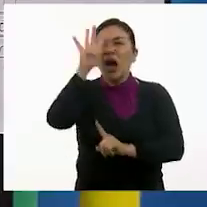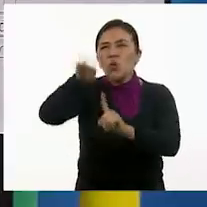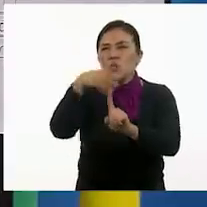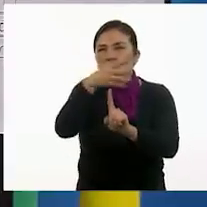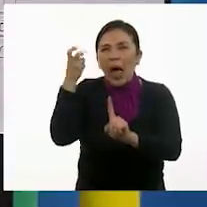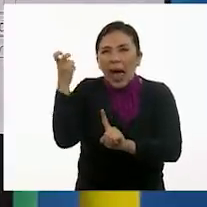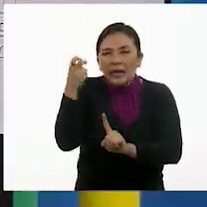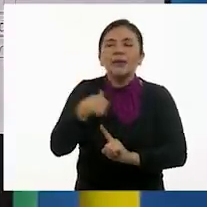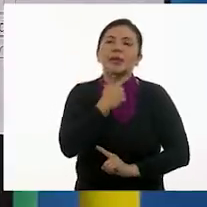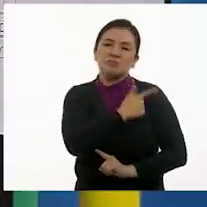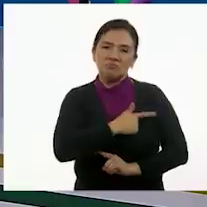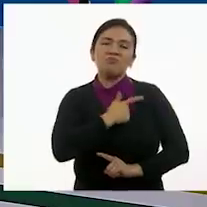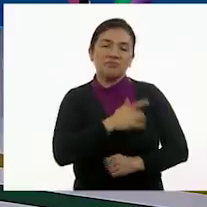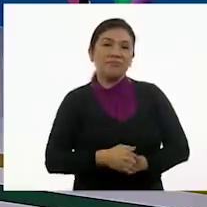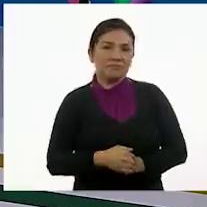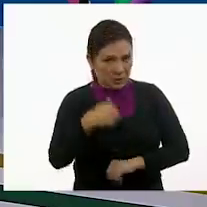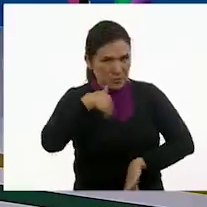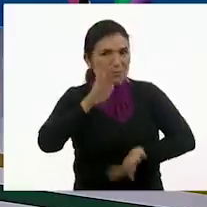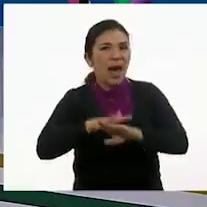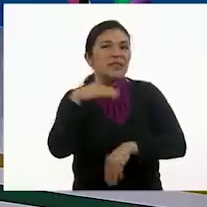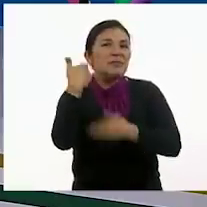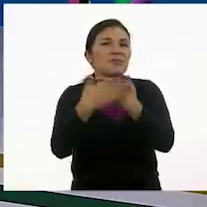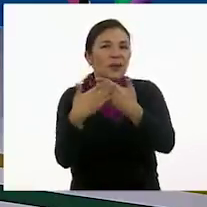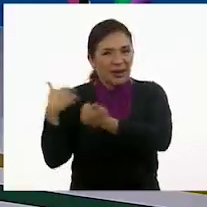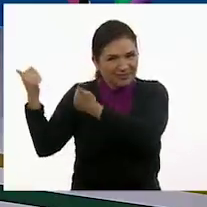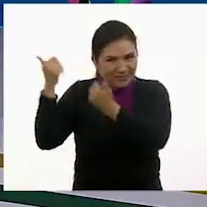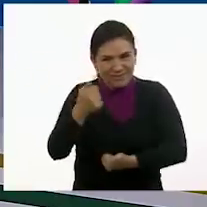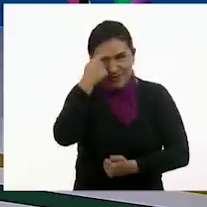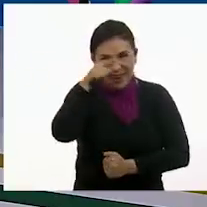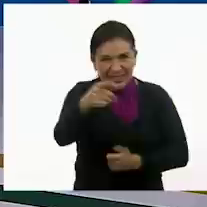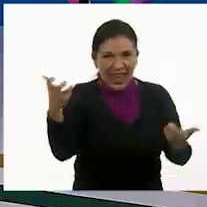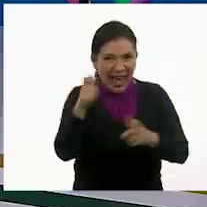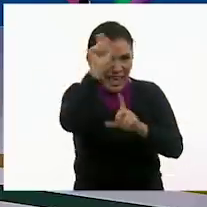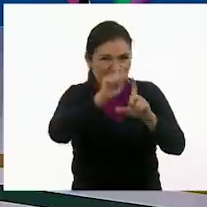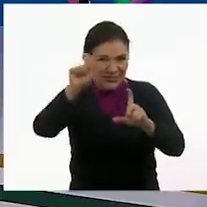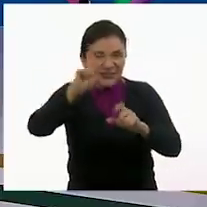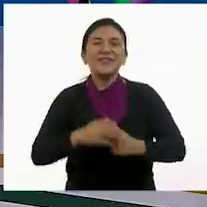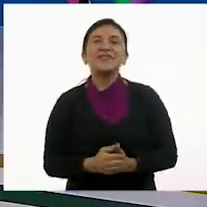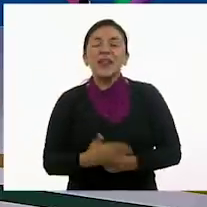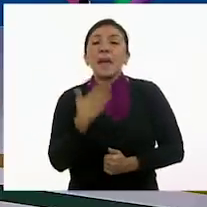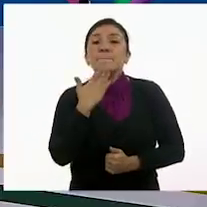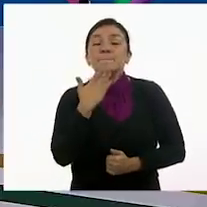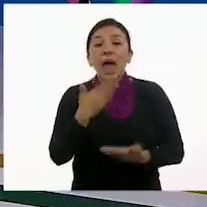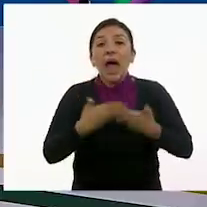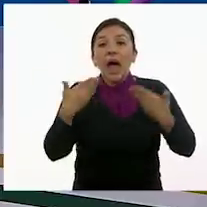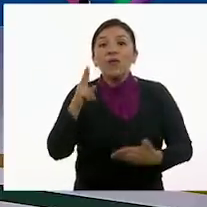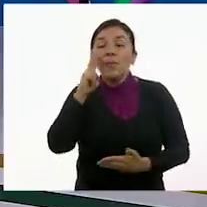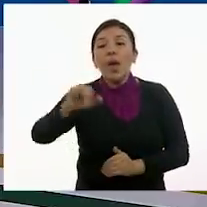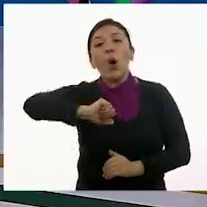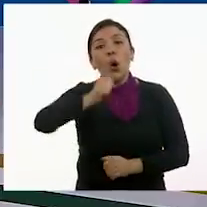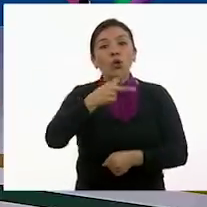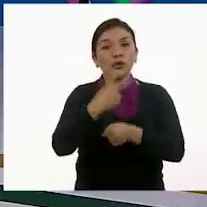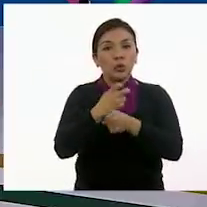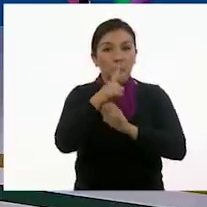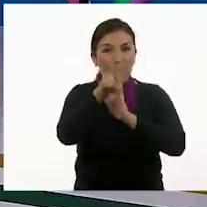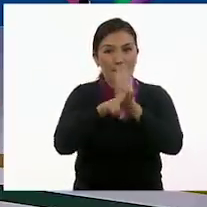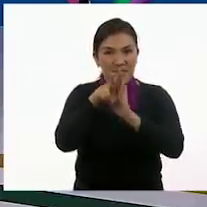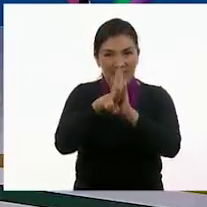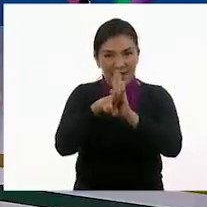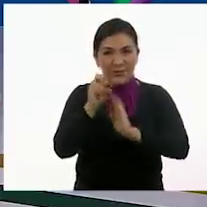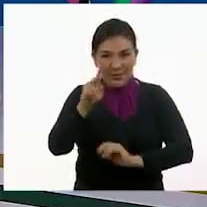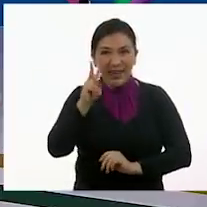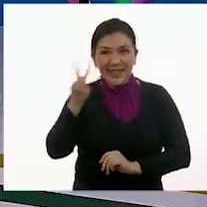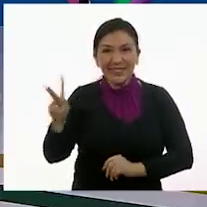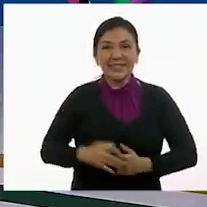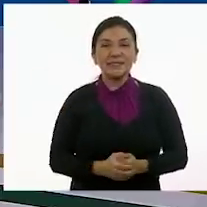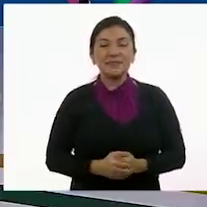crucigramas. Ok, pues te vamos a traer más crucigramas, Nadia. Sí. Entonces, ahora vamos a ver un siguiente video, ¿les parece? Sí.